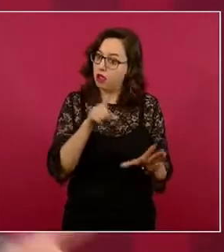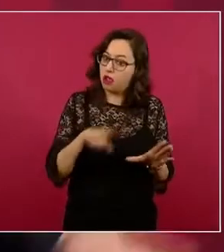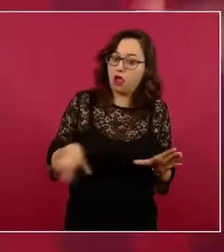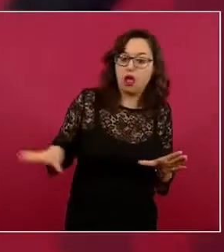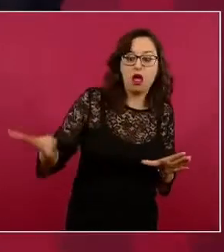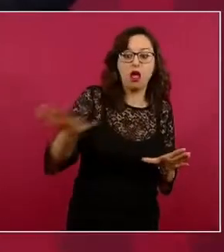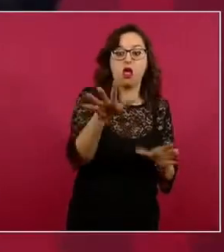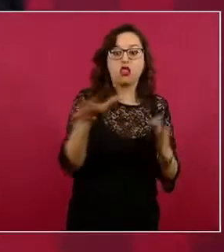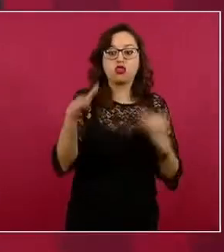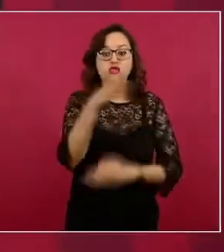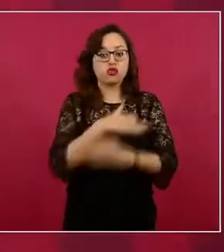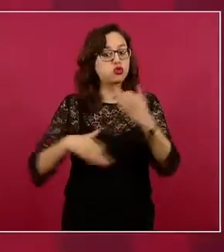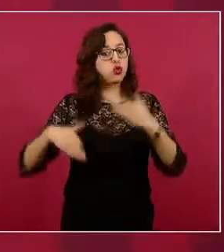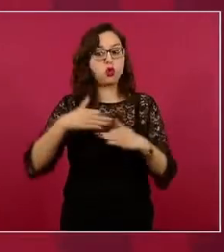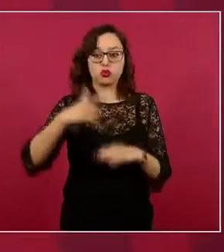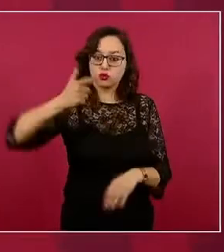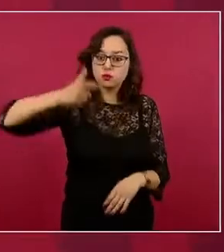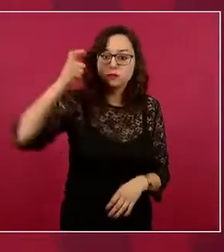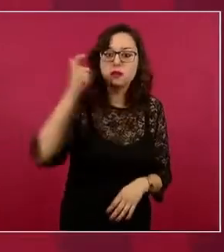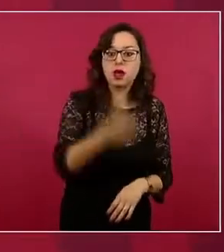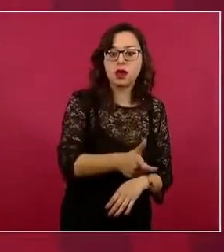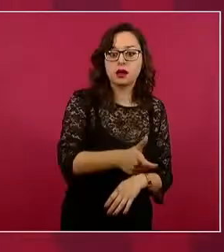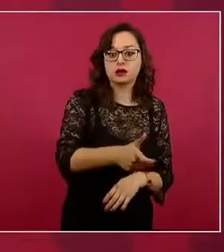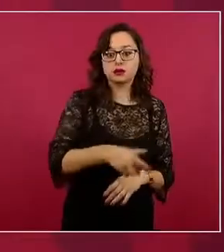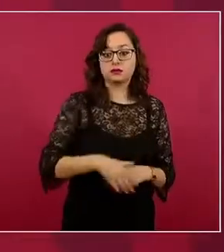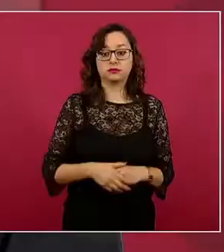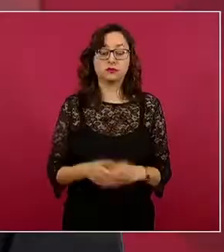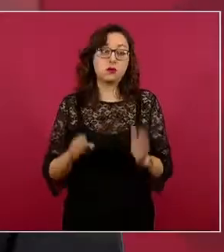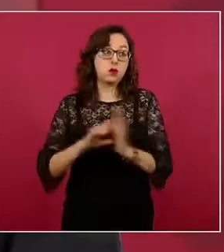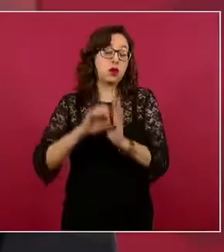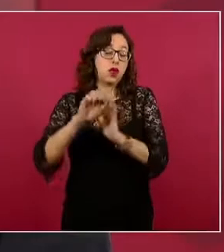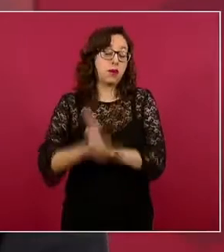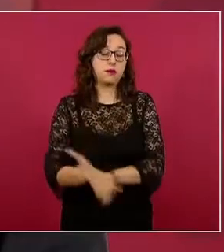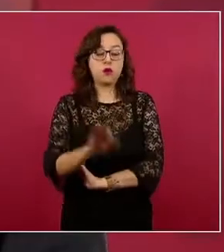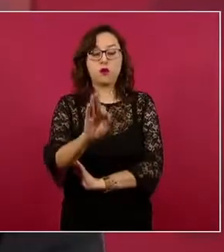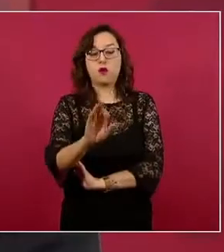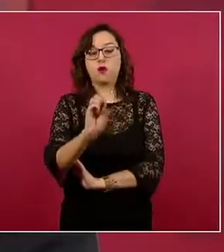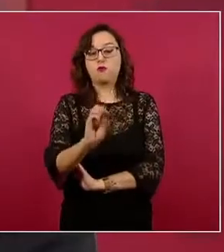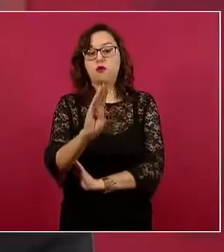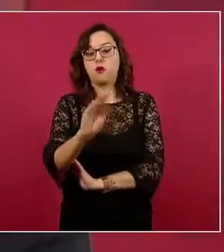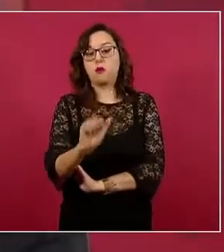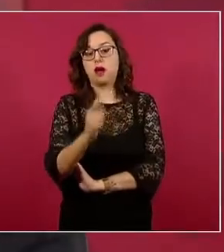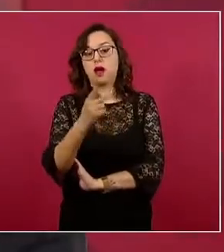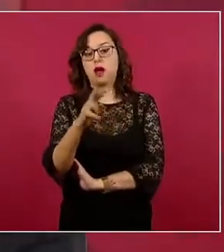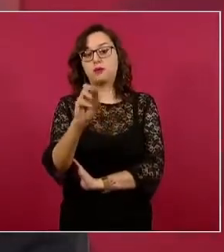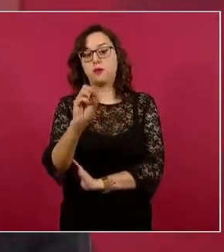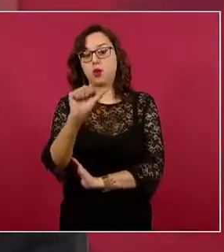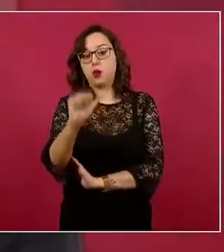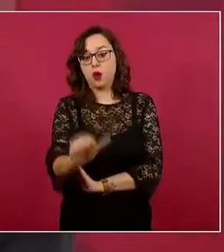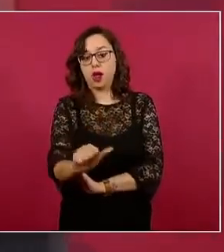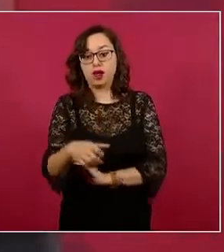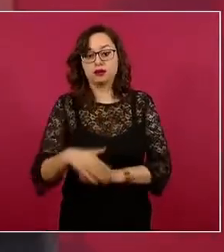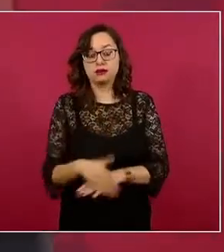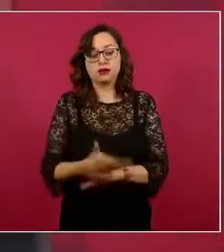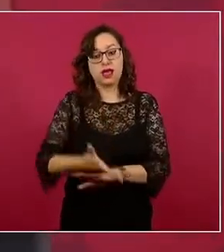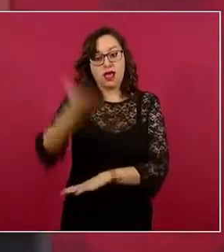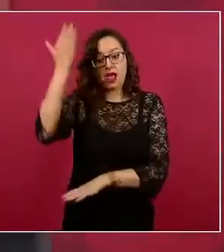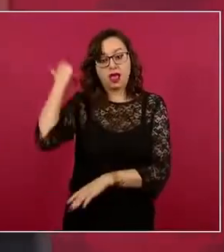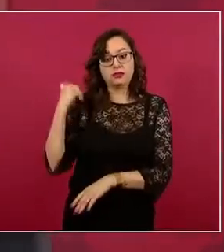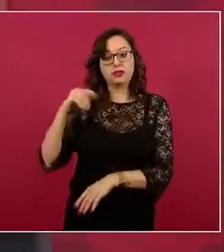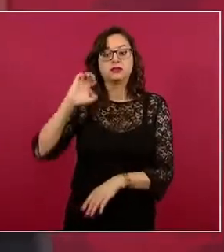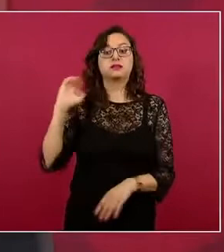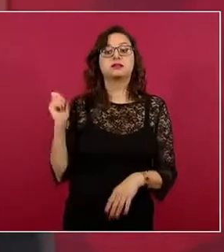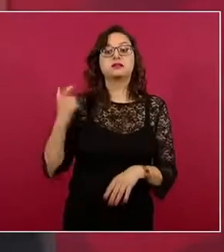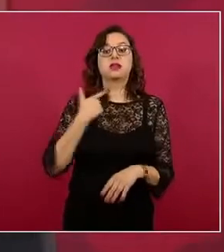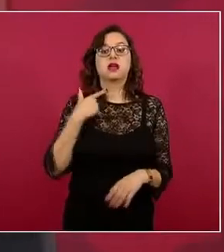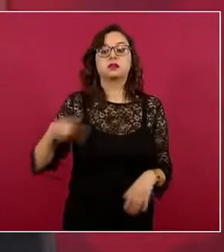porque en su momento se decidió rescatar a los de mero arriba, a los machuchones,